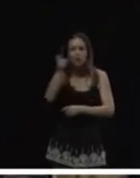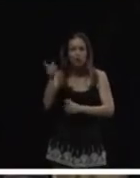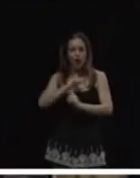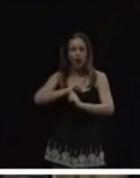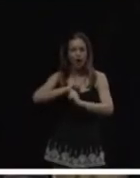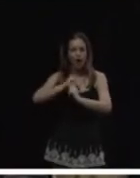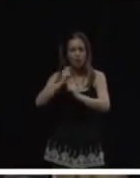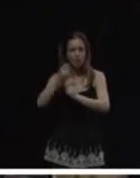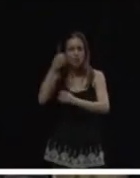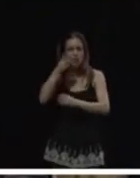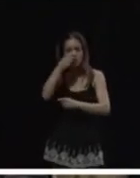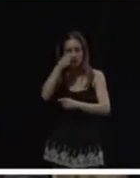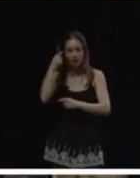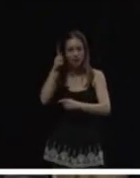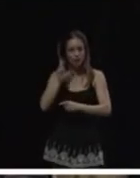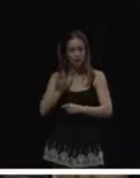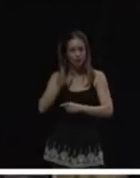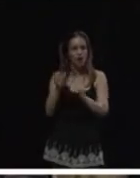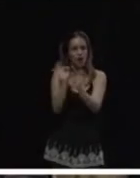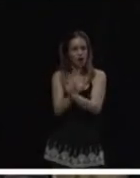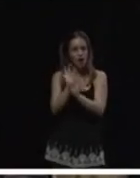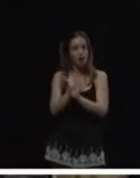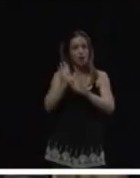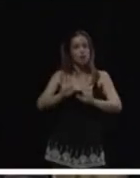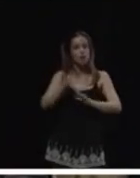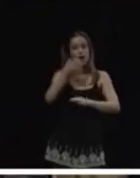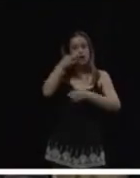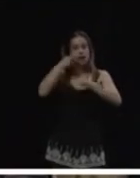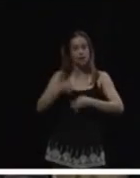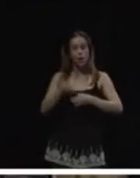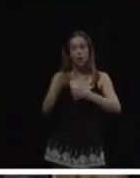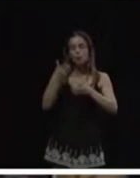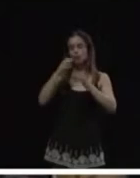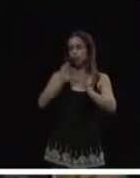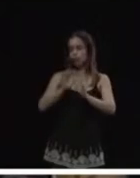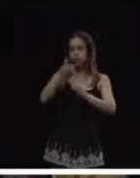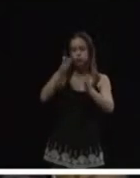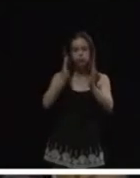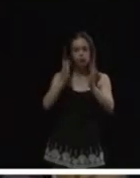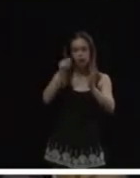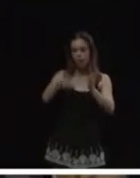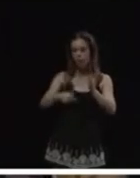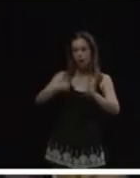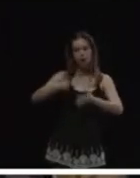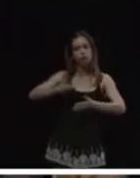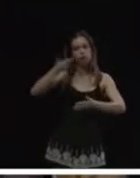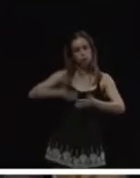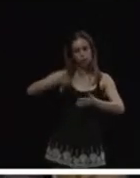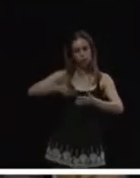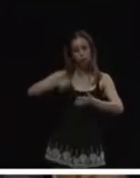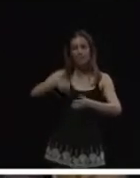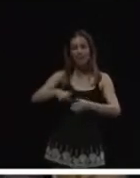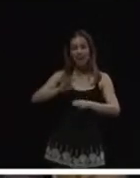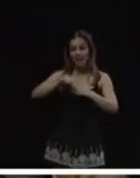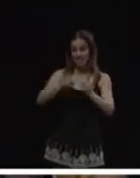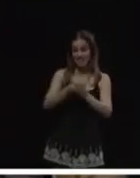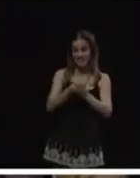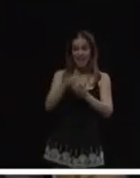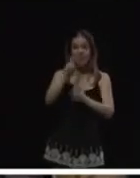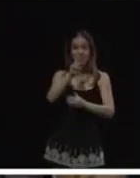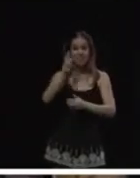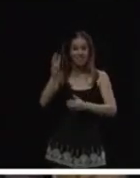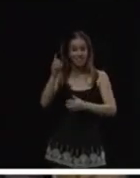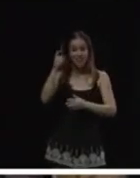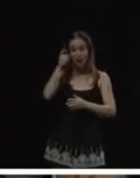en la realidad estamos en un momento decisivo. Y en estas semanas, hasta el día 23J, se va a plantear